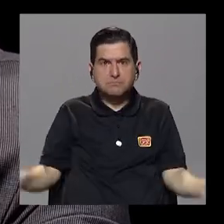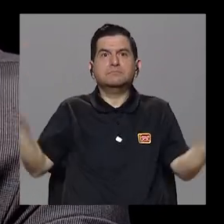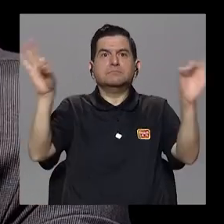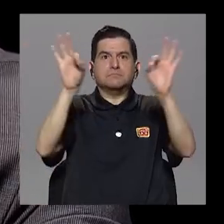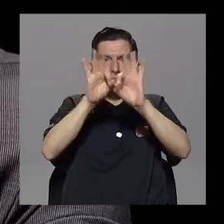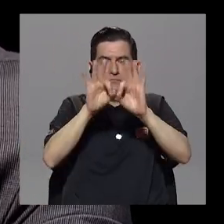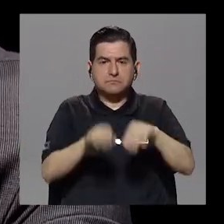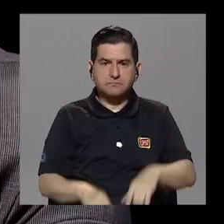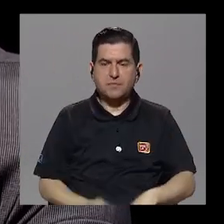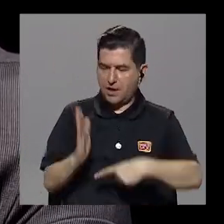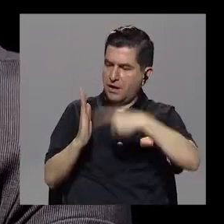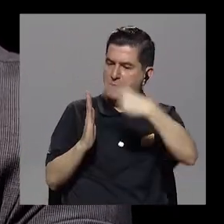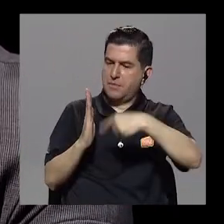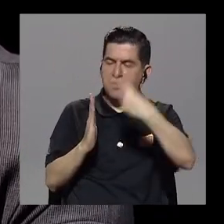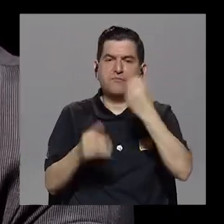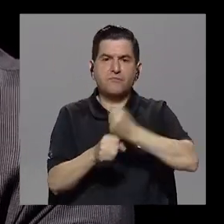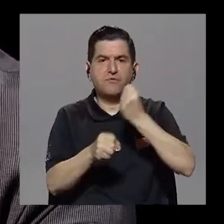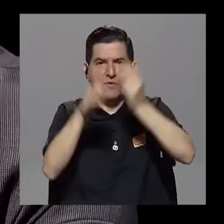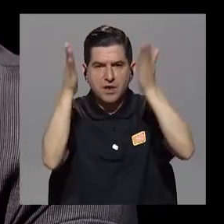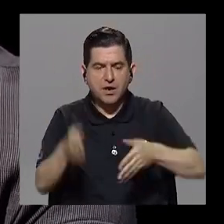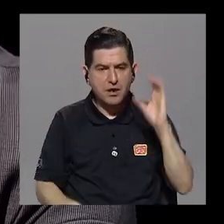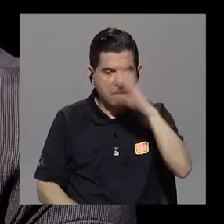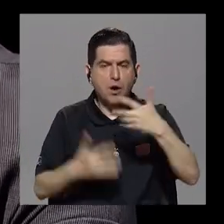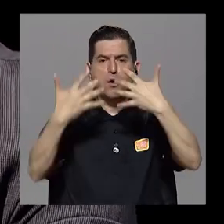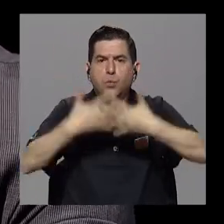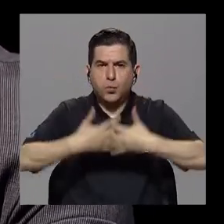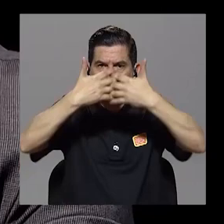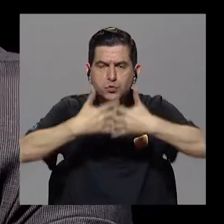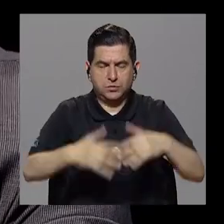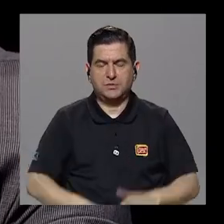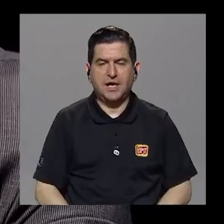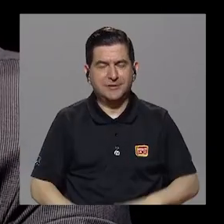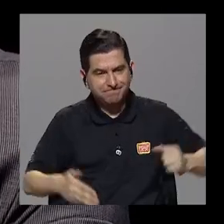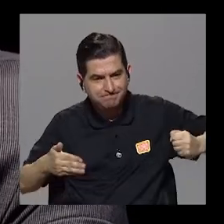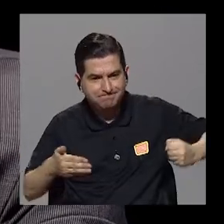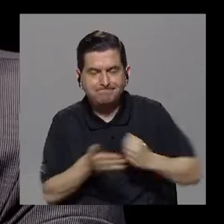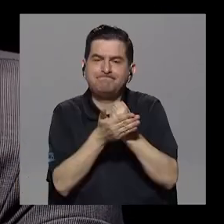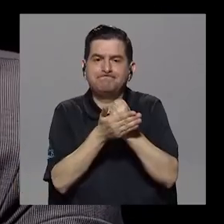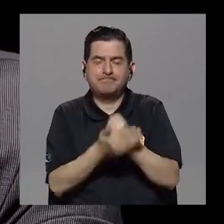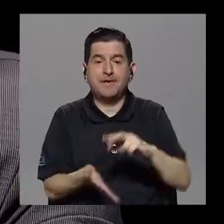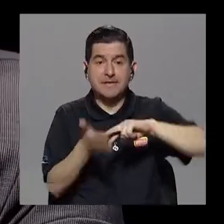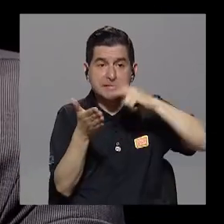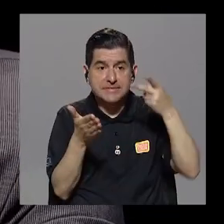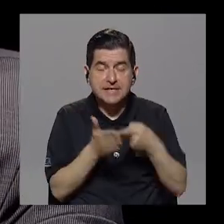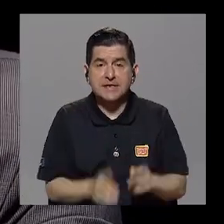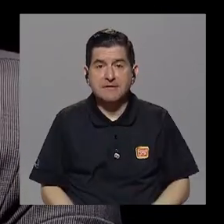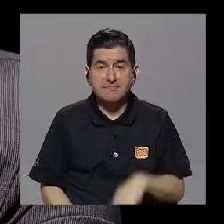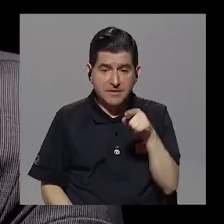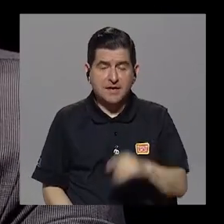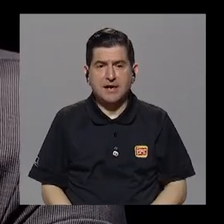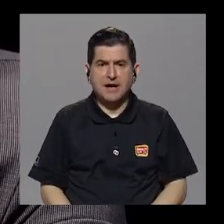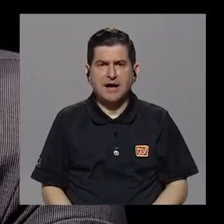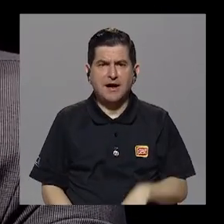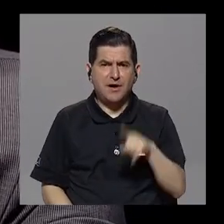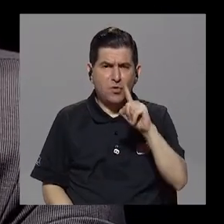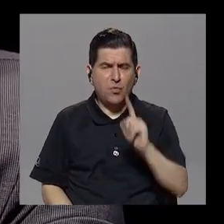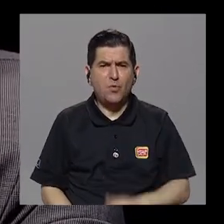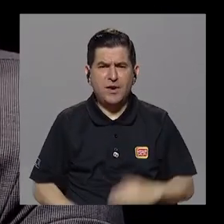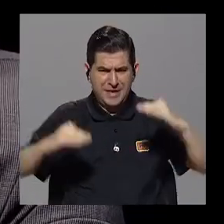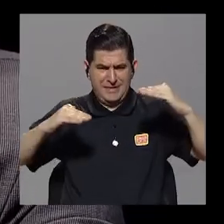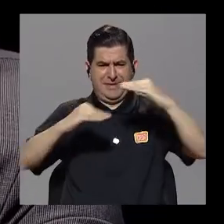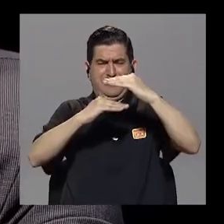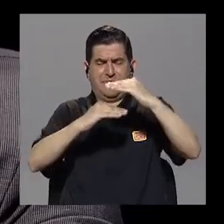el perfil del trabajador que buscan las empresas y que lamentablemente genera una dislocación importante